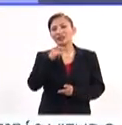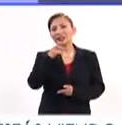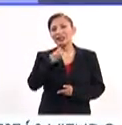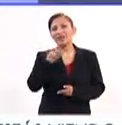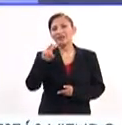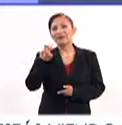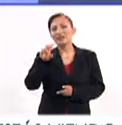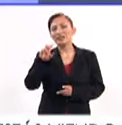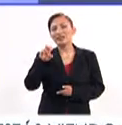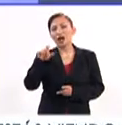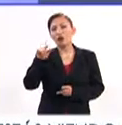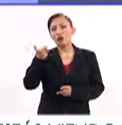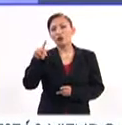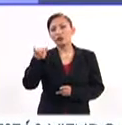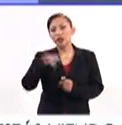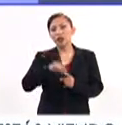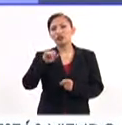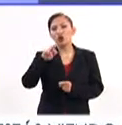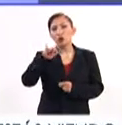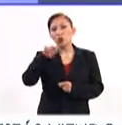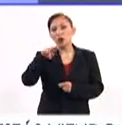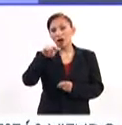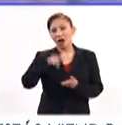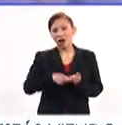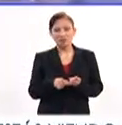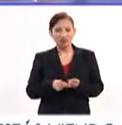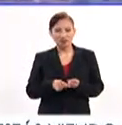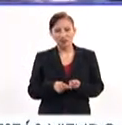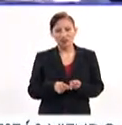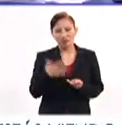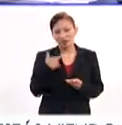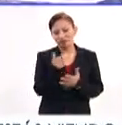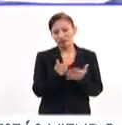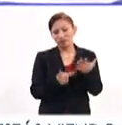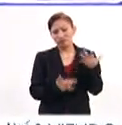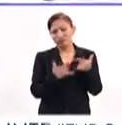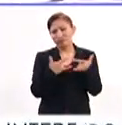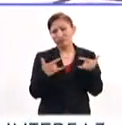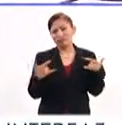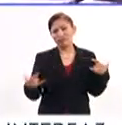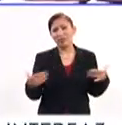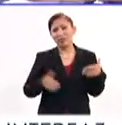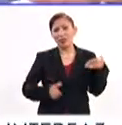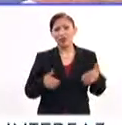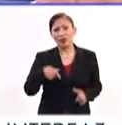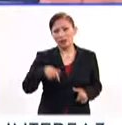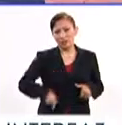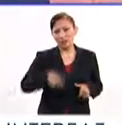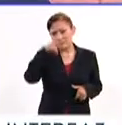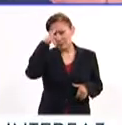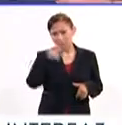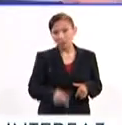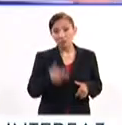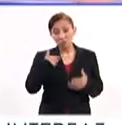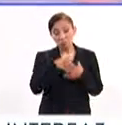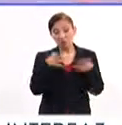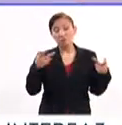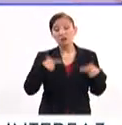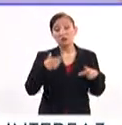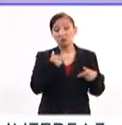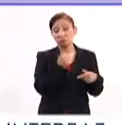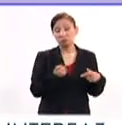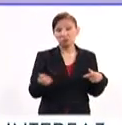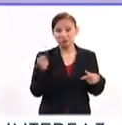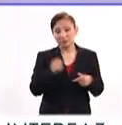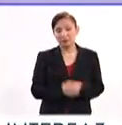de Villaurrutia y de Sor Juana, pues tenemos una larga historia de teatro aquí en nuestro país y con grandes exponentes,